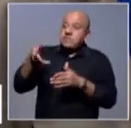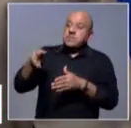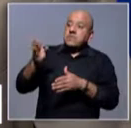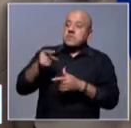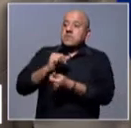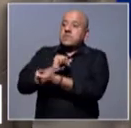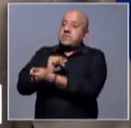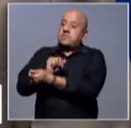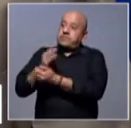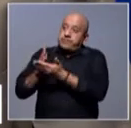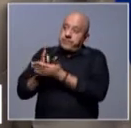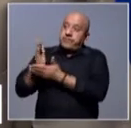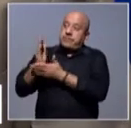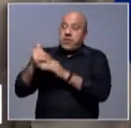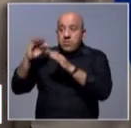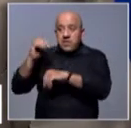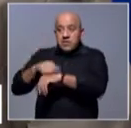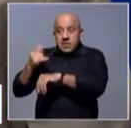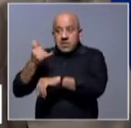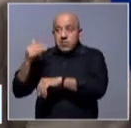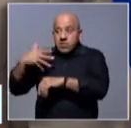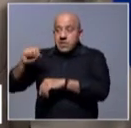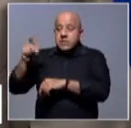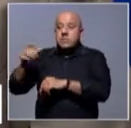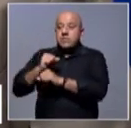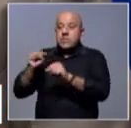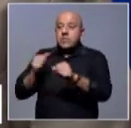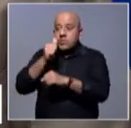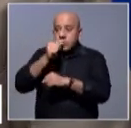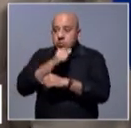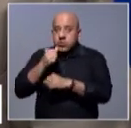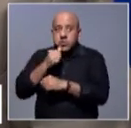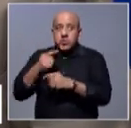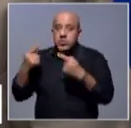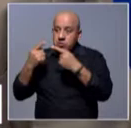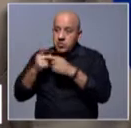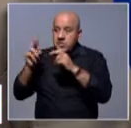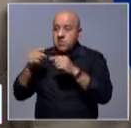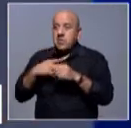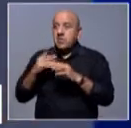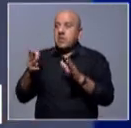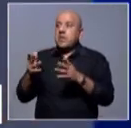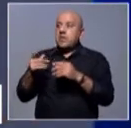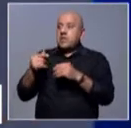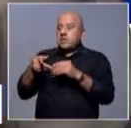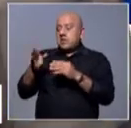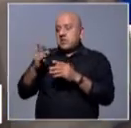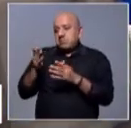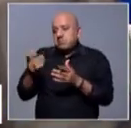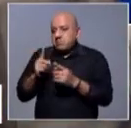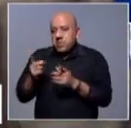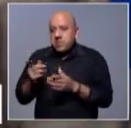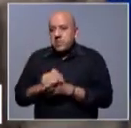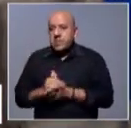las penas o de mayores penas se puede lograr combatir los problemas de inseguridad endurecimiento de penas exacto